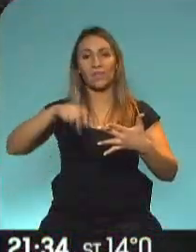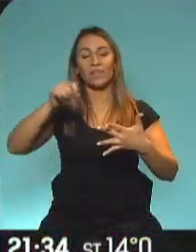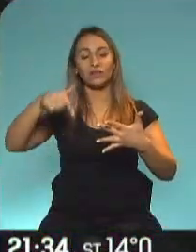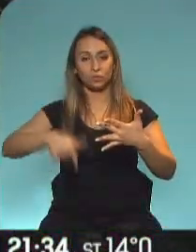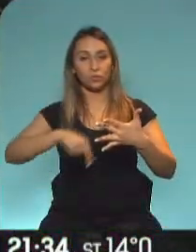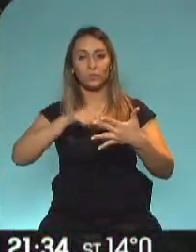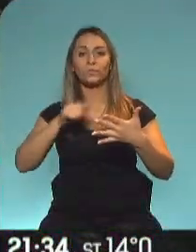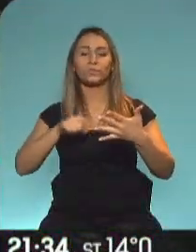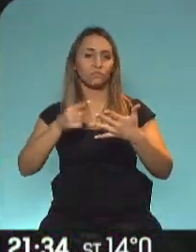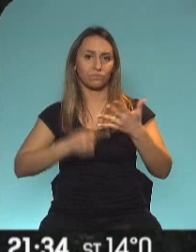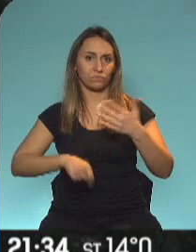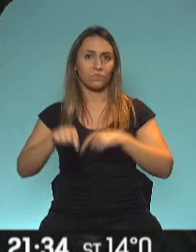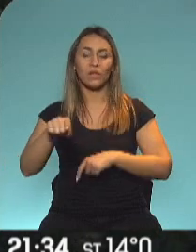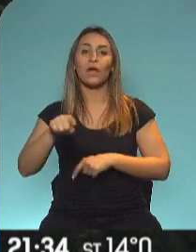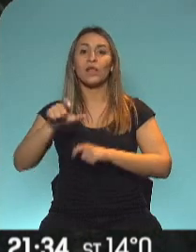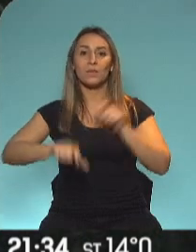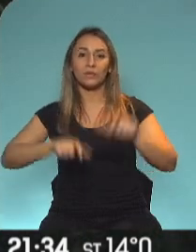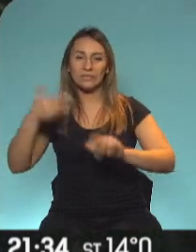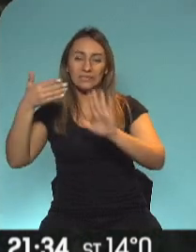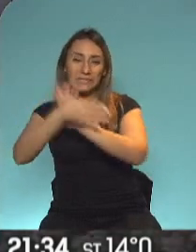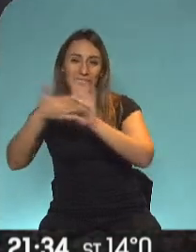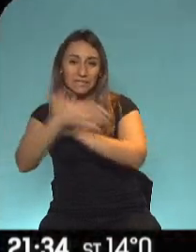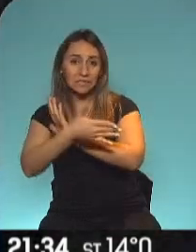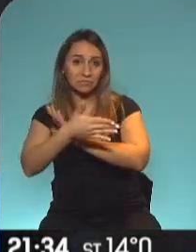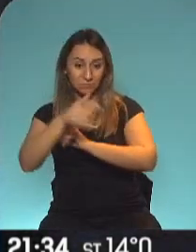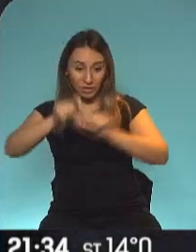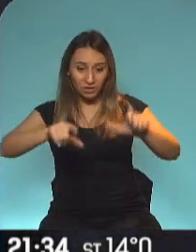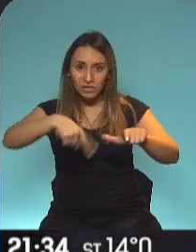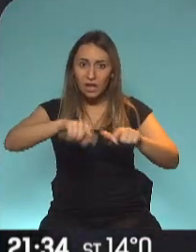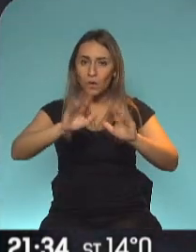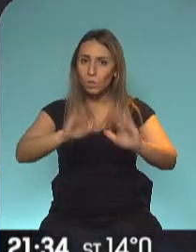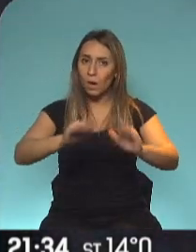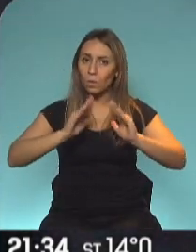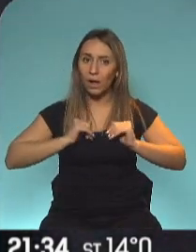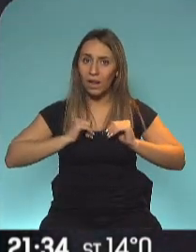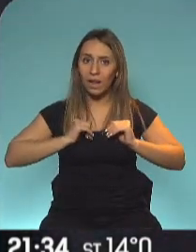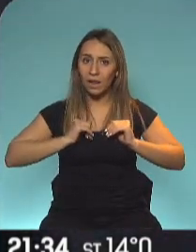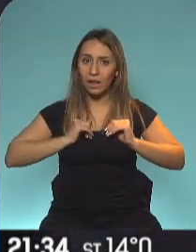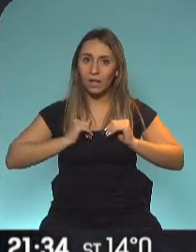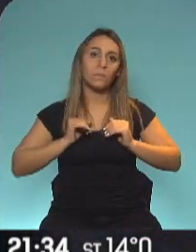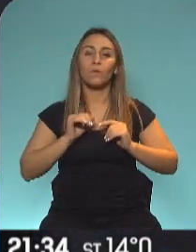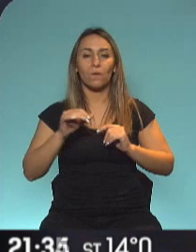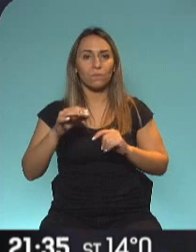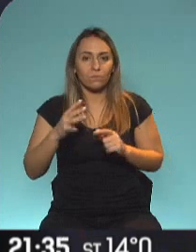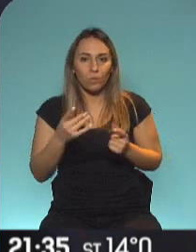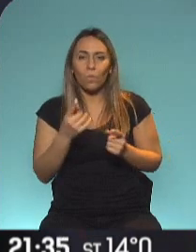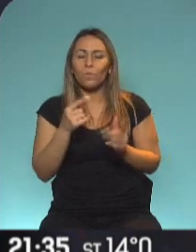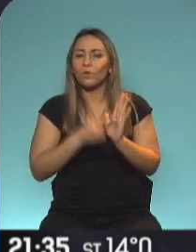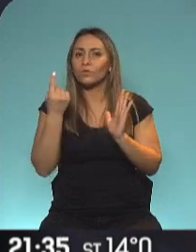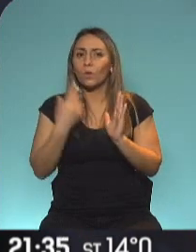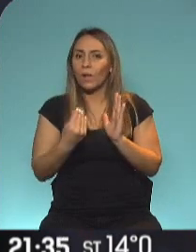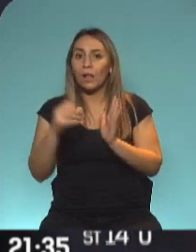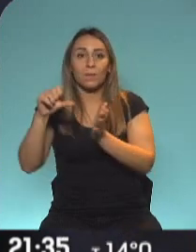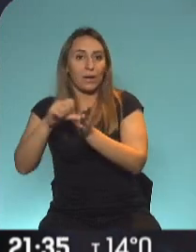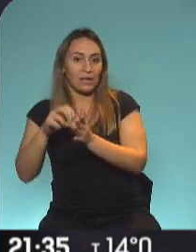Myanmar. Las personas refugiadas son como vos y como yo, solamente que no tienen la protección de su país, y en